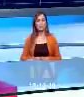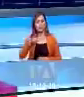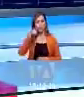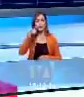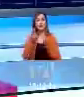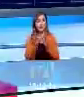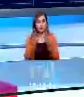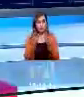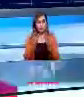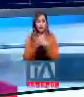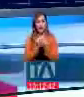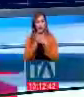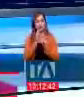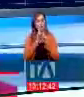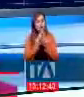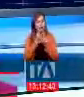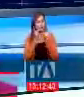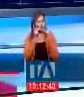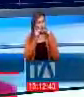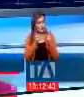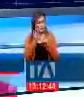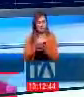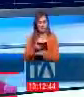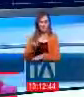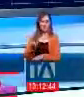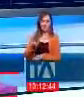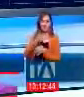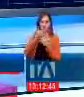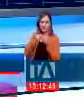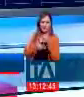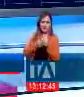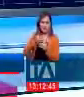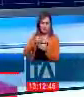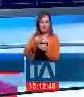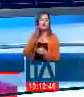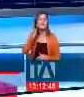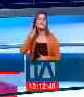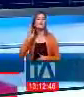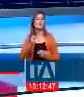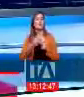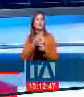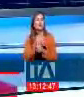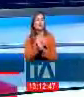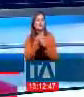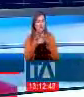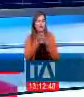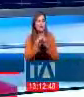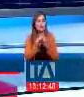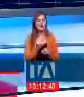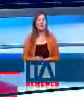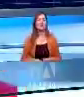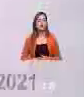La Fiscalía General del Estado responde públicamente a las acusaciones de supuesto fraude procesal hechas por la esposa del ex defensor del pueblo, Freddy